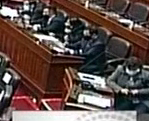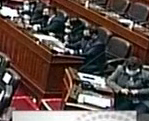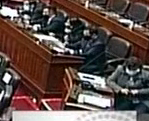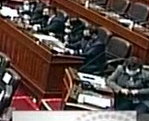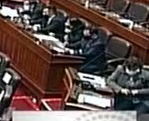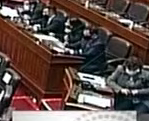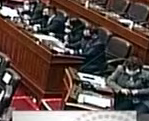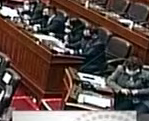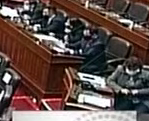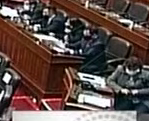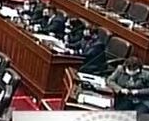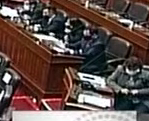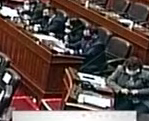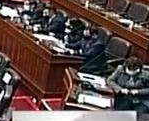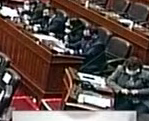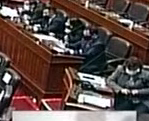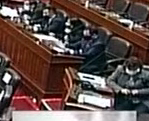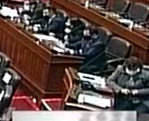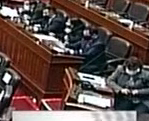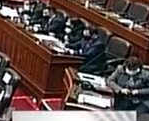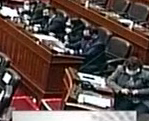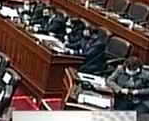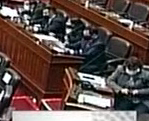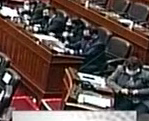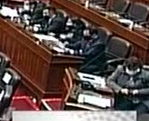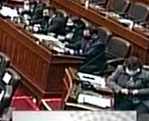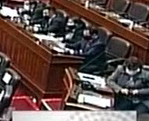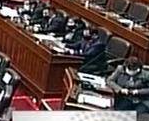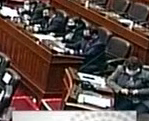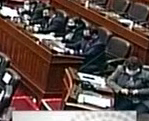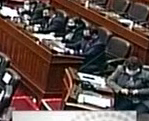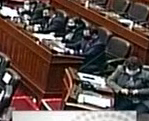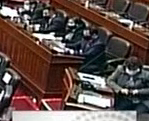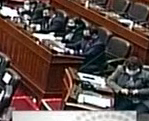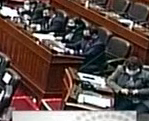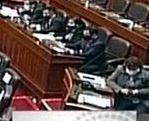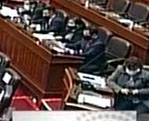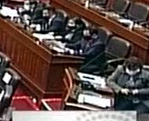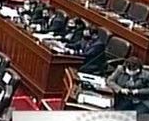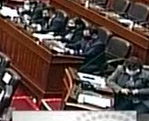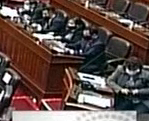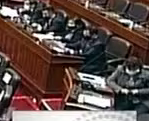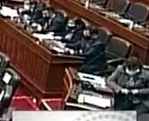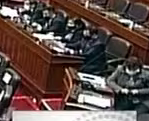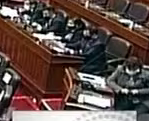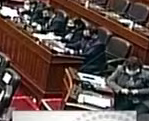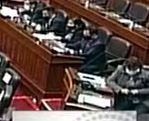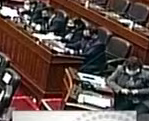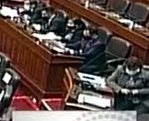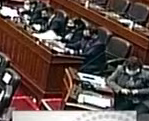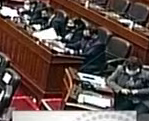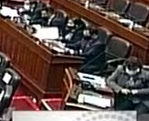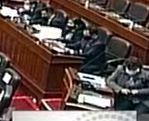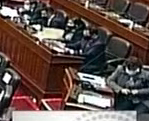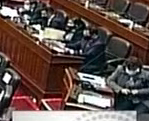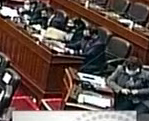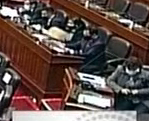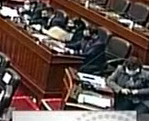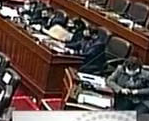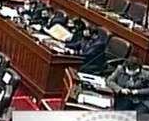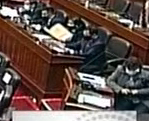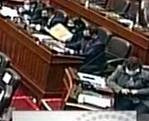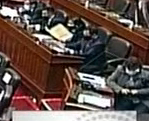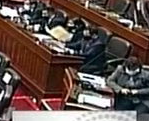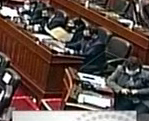Quien ya salió del recinto del hemiciclo principal para realizar la respectiva invitación a la titular de la PCM,